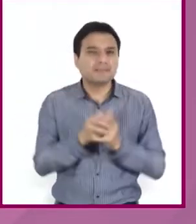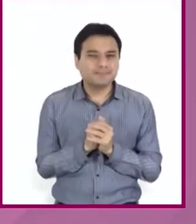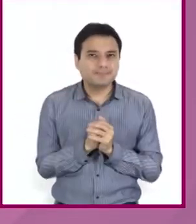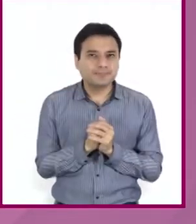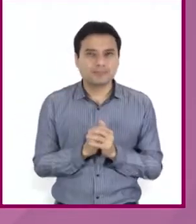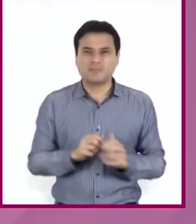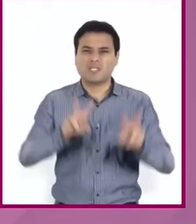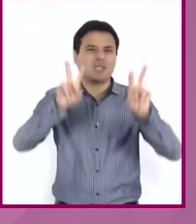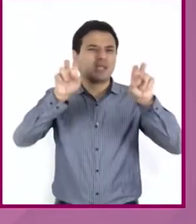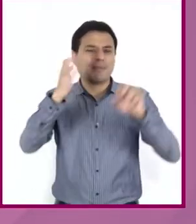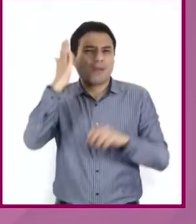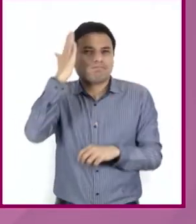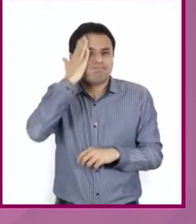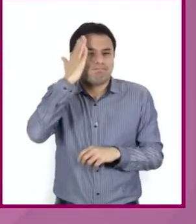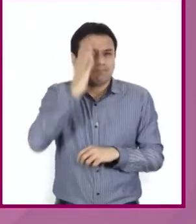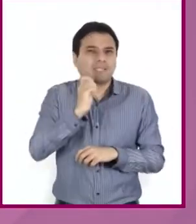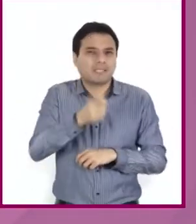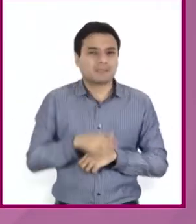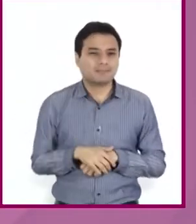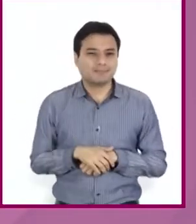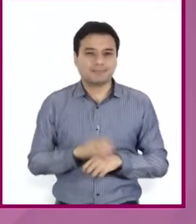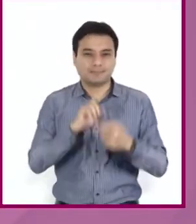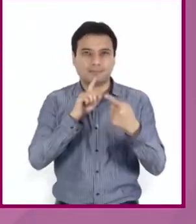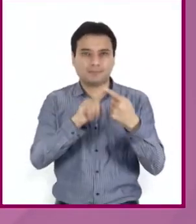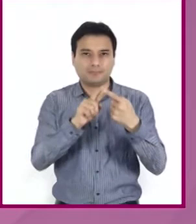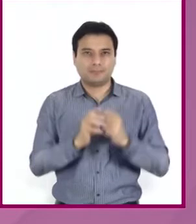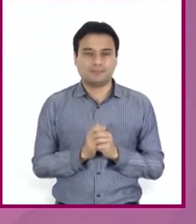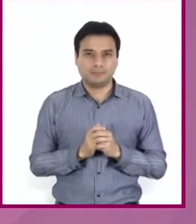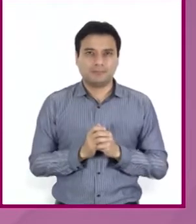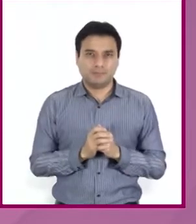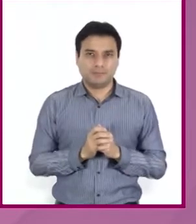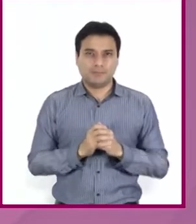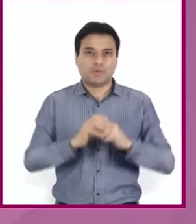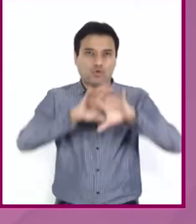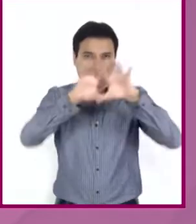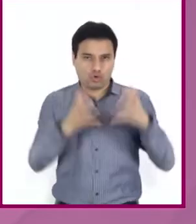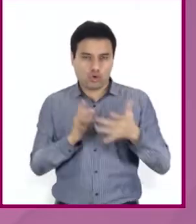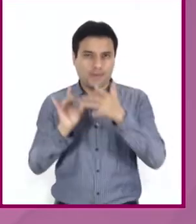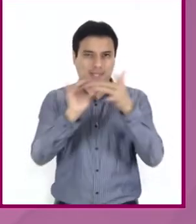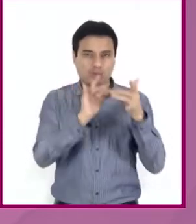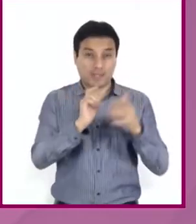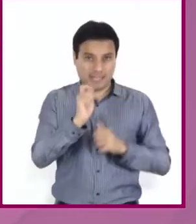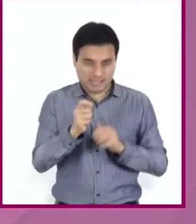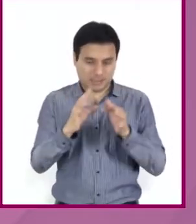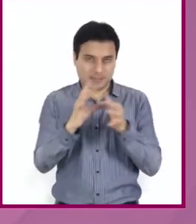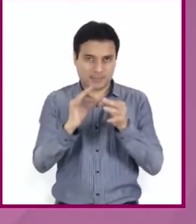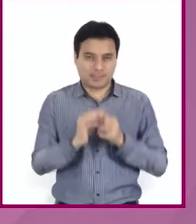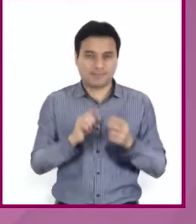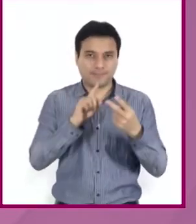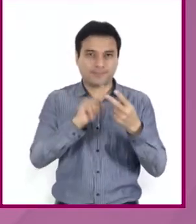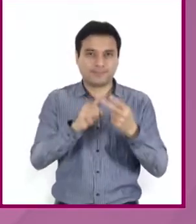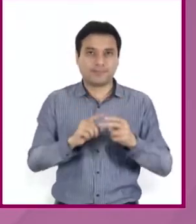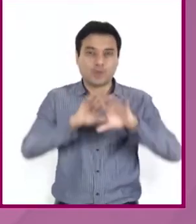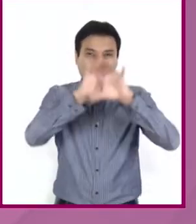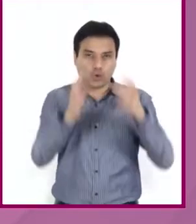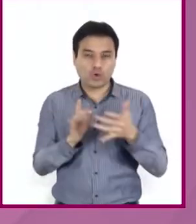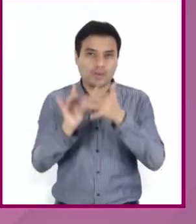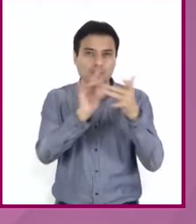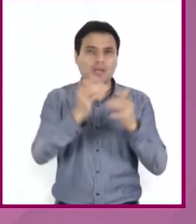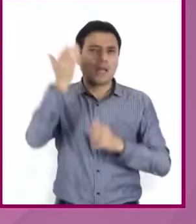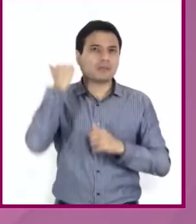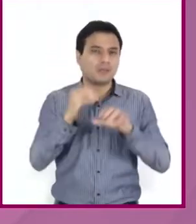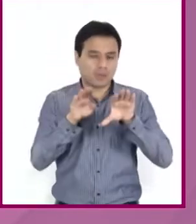tema central? A. La definición de la globalización. B. Los antecedentes de la